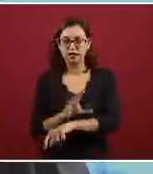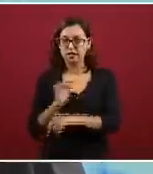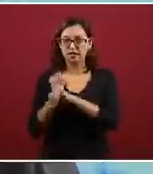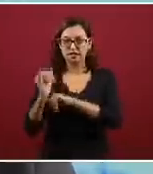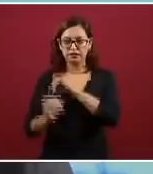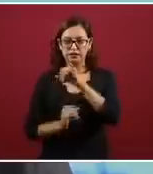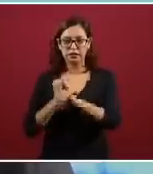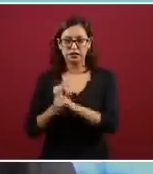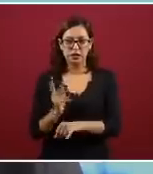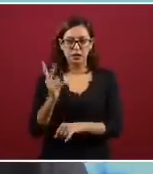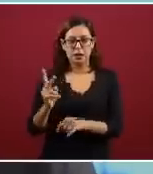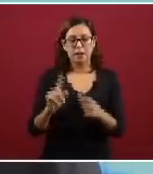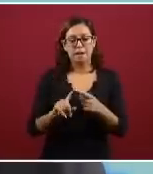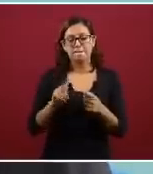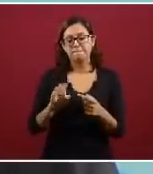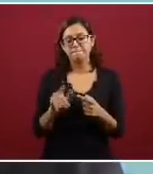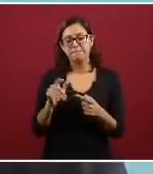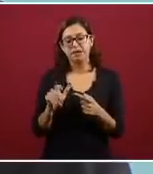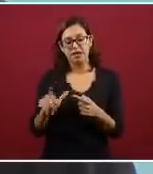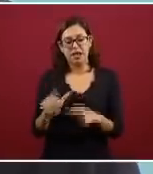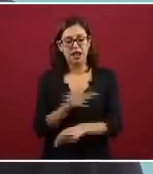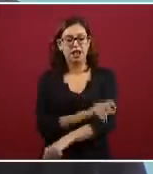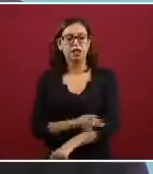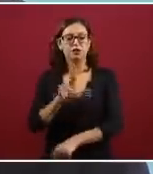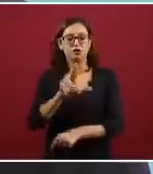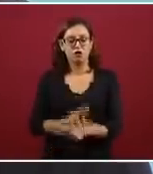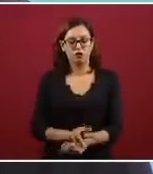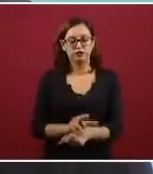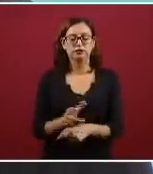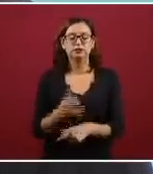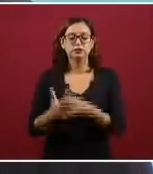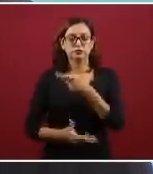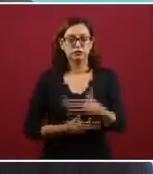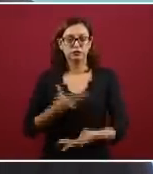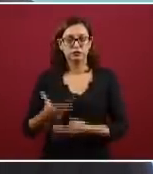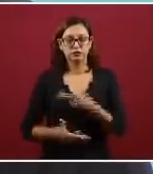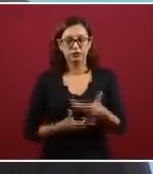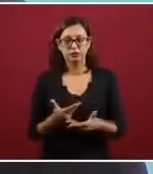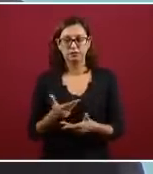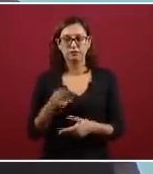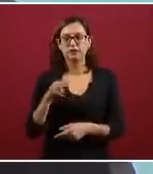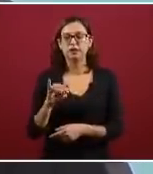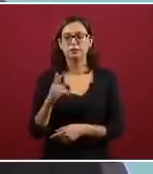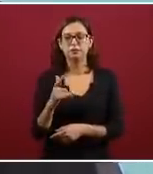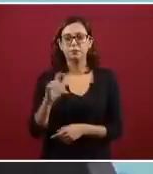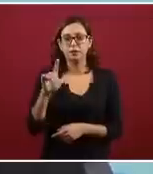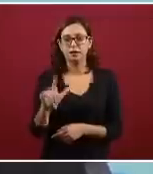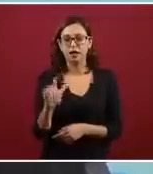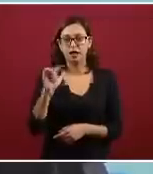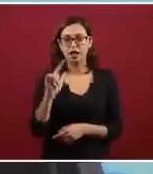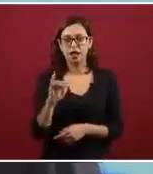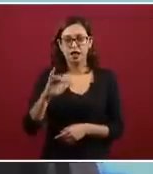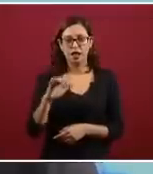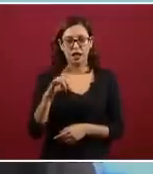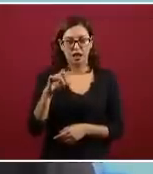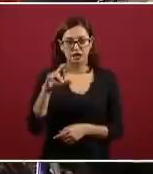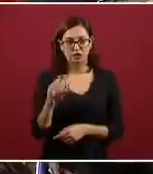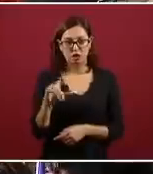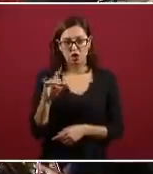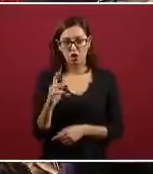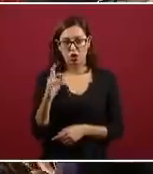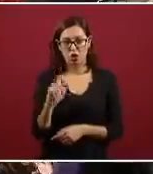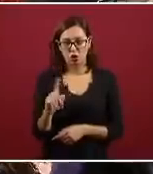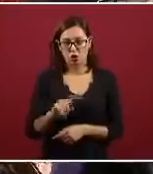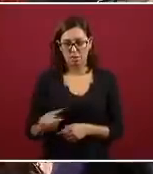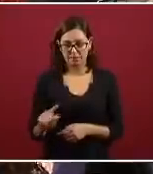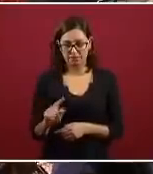don Miguel Reyes, y el coordinador de Administración y Servicios, el maestro Miguel Alejandro López. El ciudadano